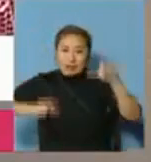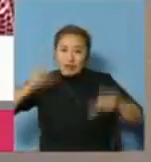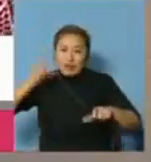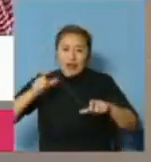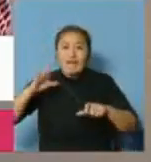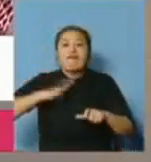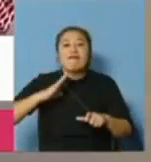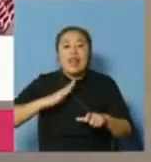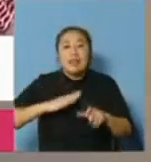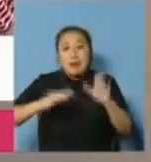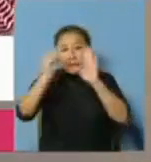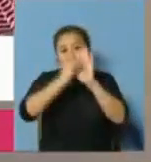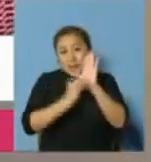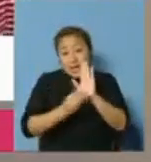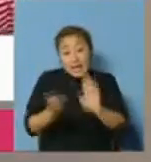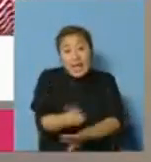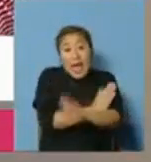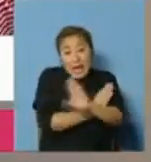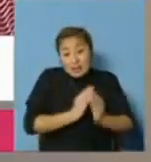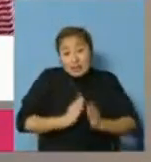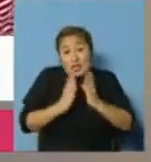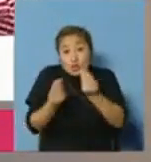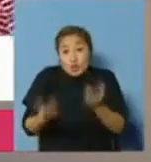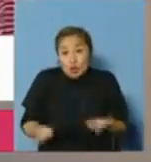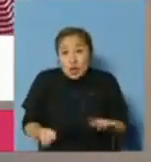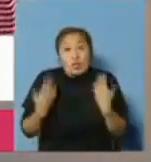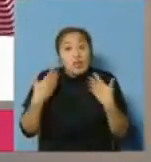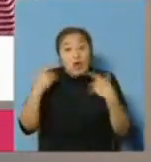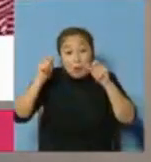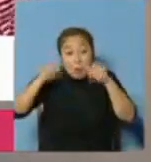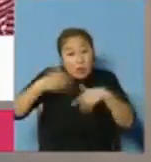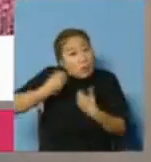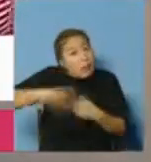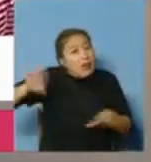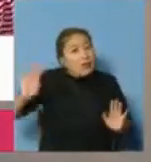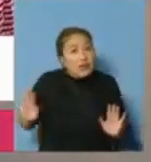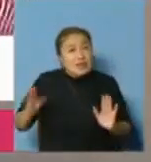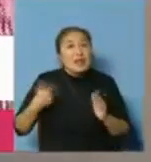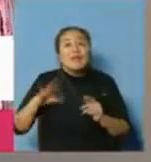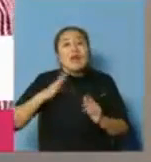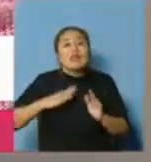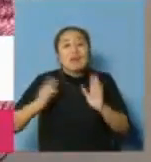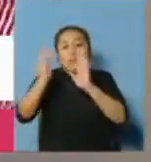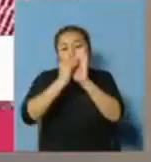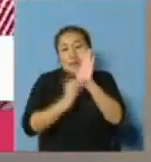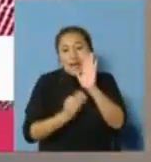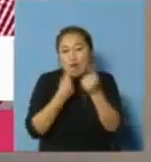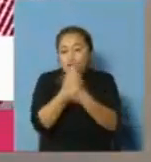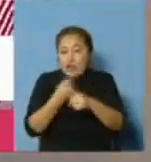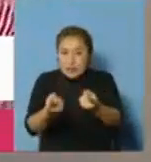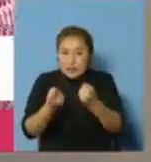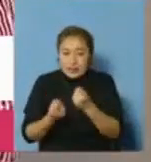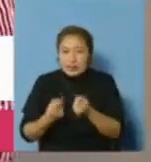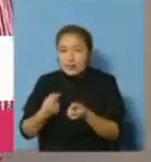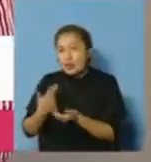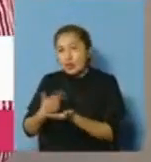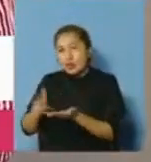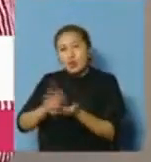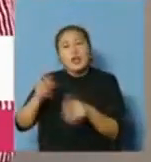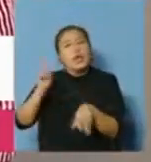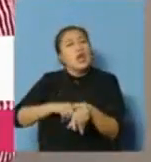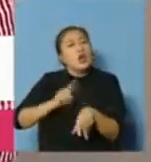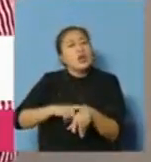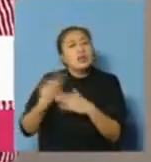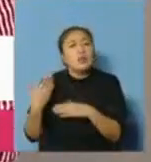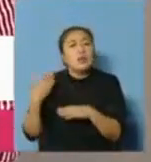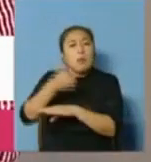y que recibe este beneficio y que podrían perderlo en el caso de que no ratifiquen los requisitos que le han pedido no hay tenemos jorge el horario